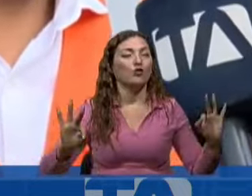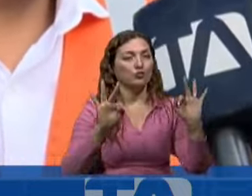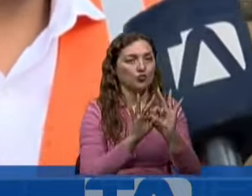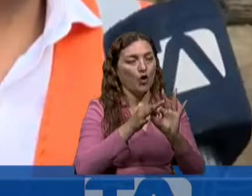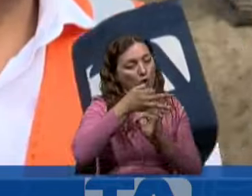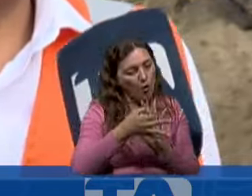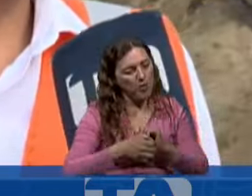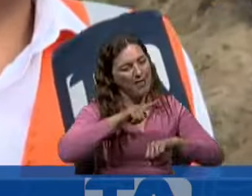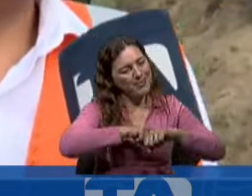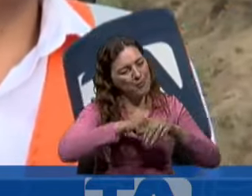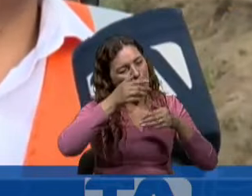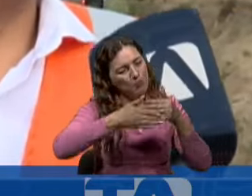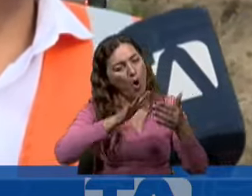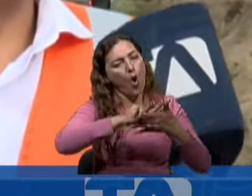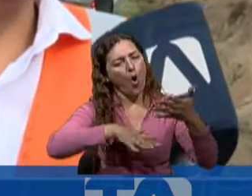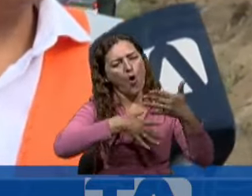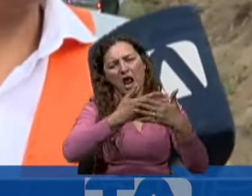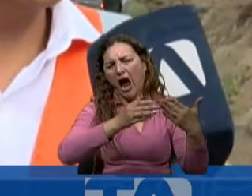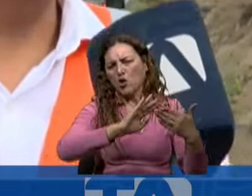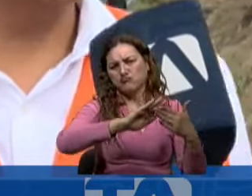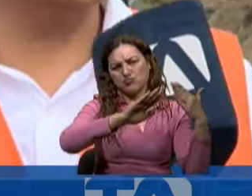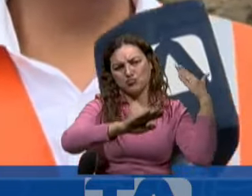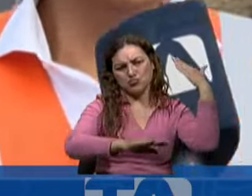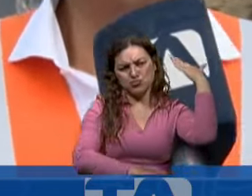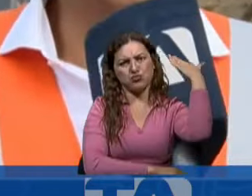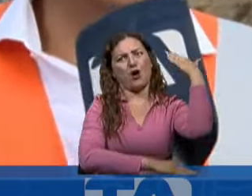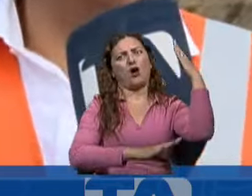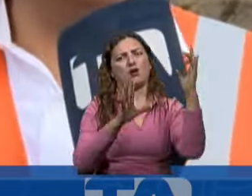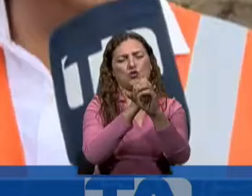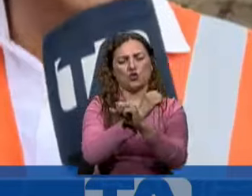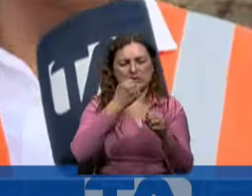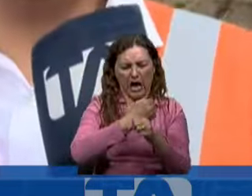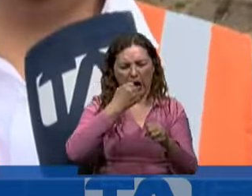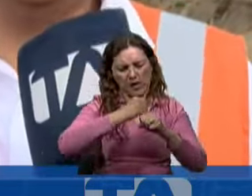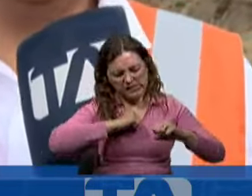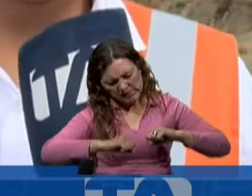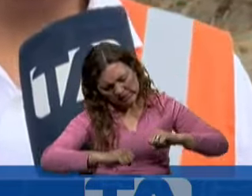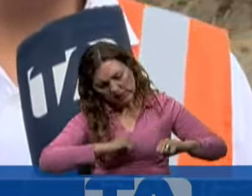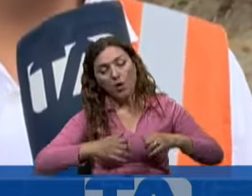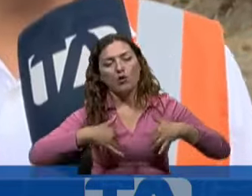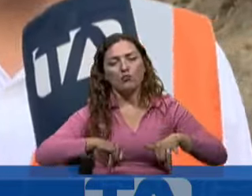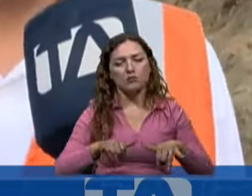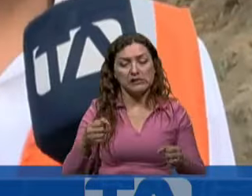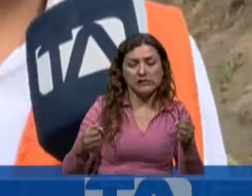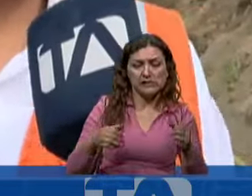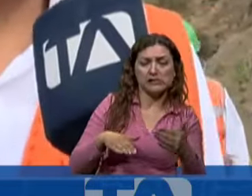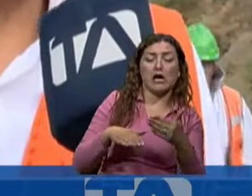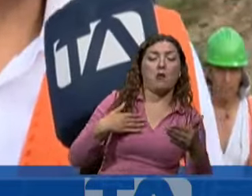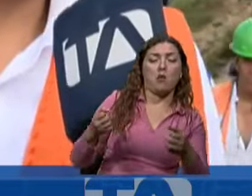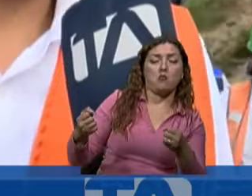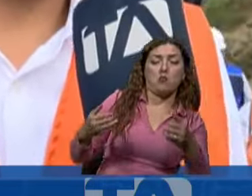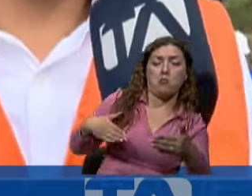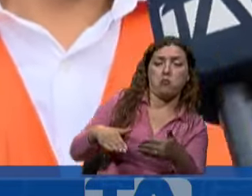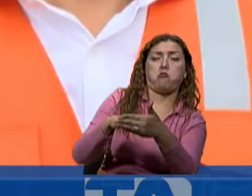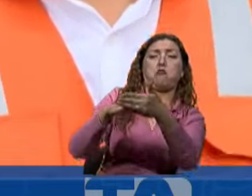poder cumplir los plazos haremos horarios extendidos, haremos jornadas nocturnas para evitar que el tráfico sea afectado en